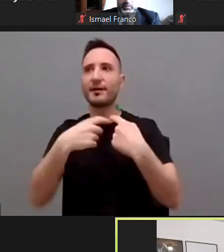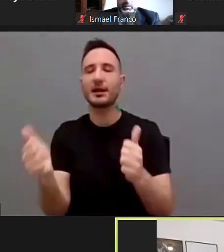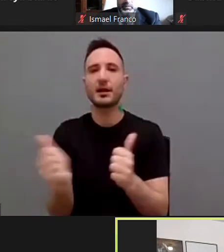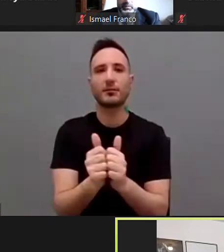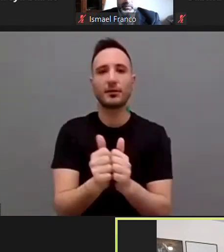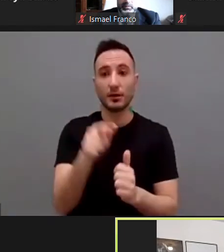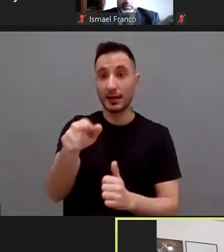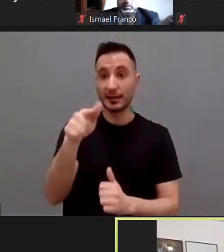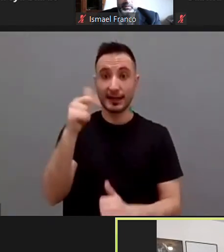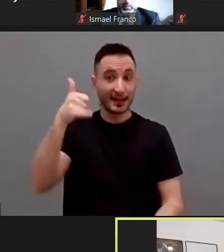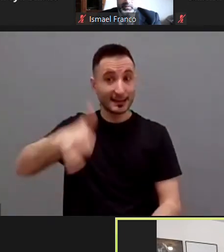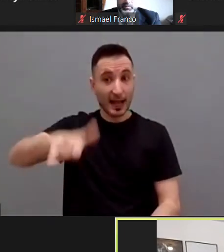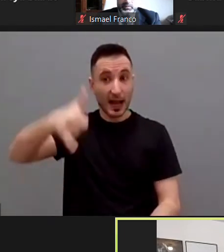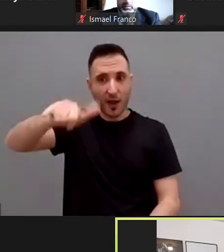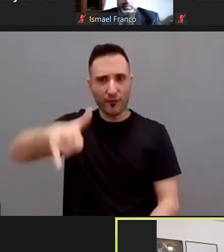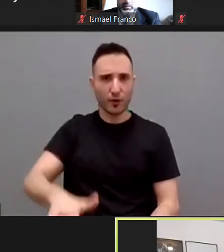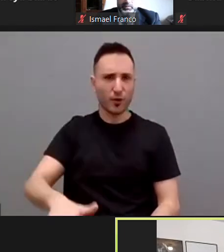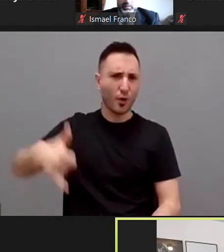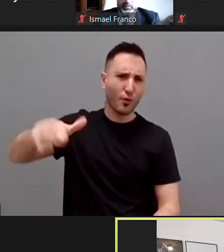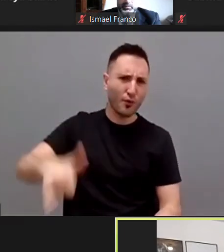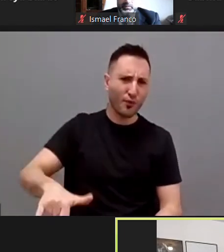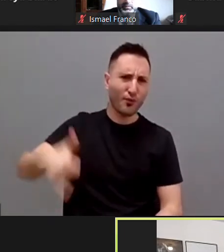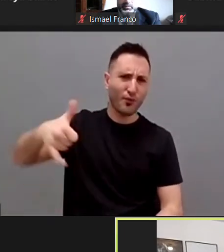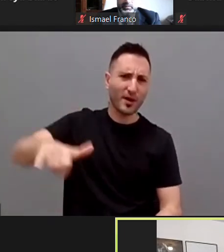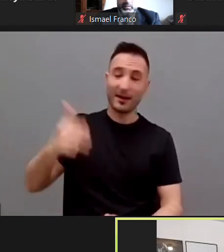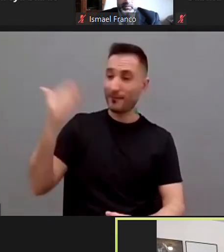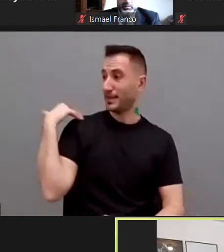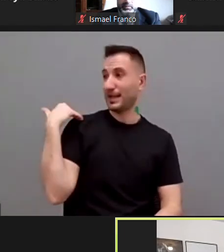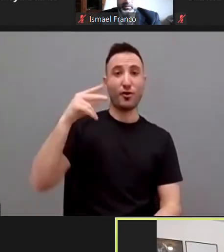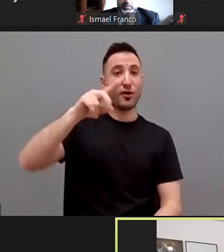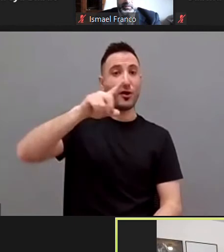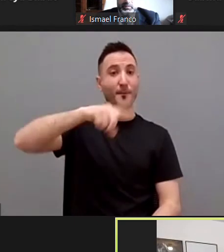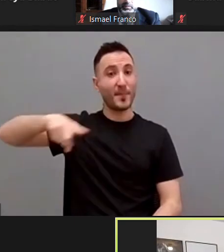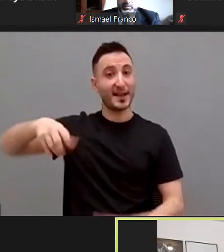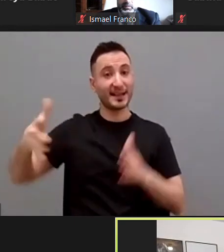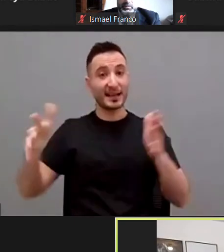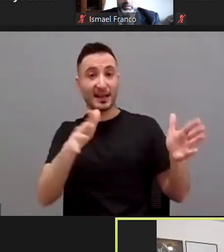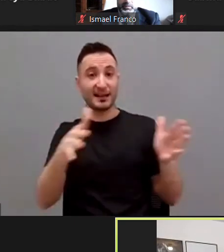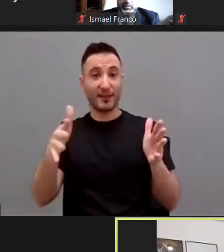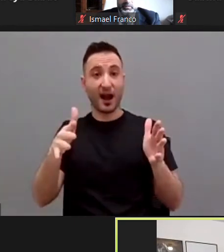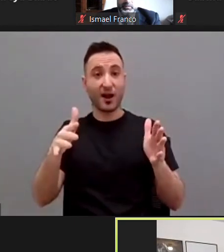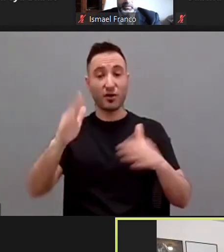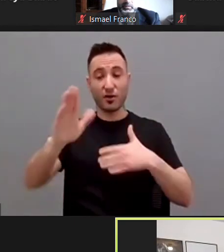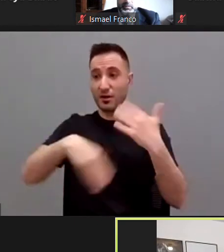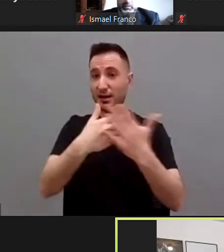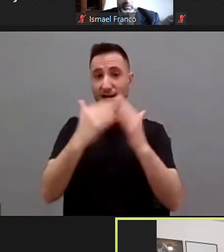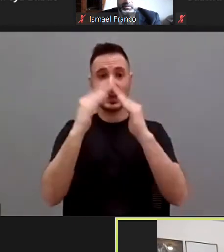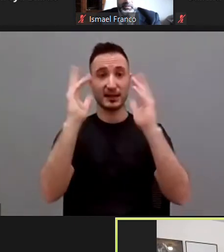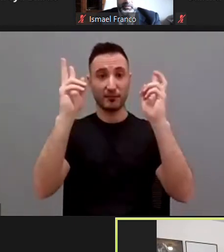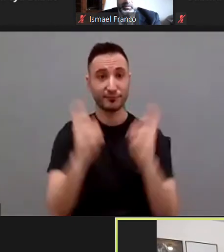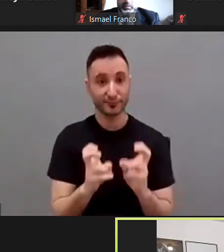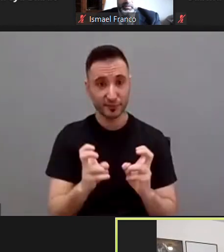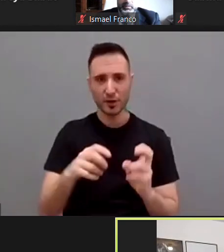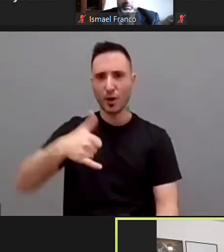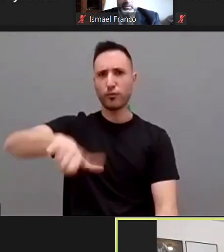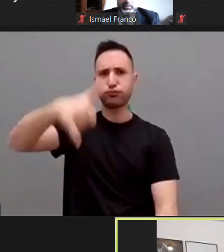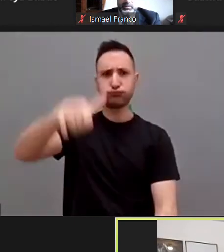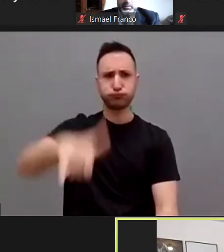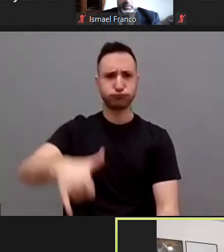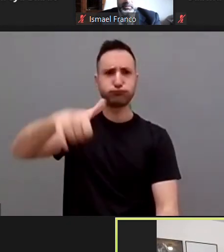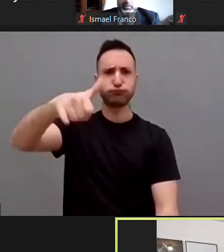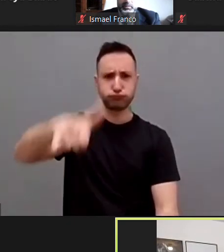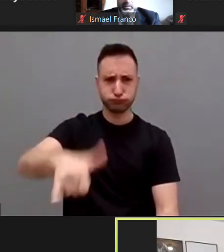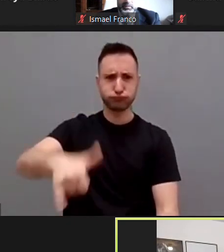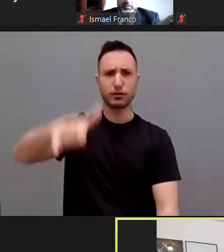cómo ha ardido durante los meses de confinamiento y ahora mismo también durante la pandemia. Y es un servicio que podemos sacar adelante gracias al apoyo